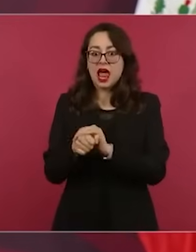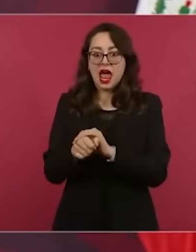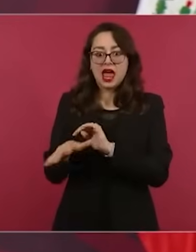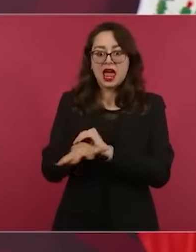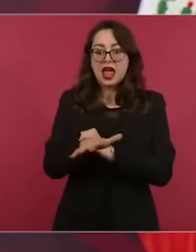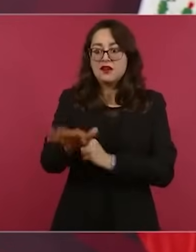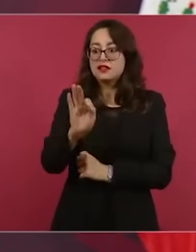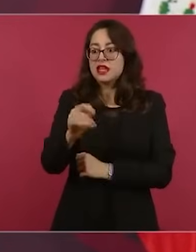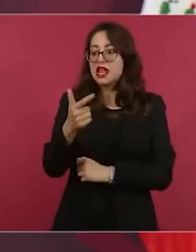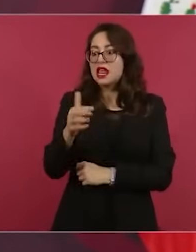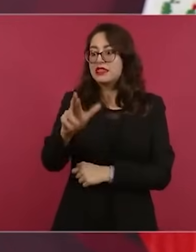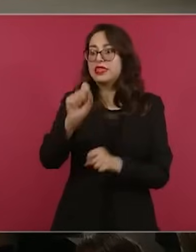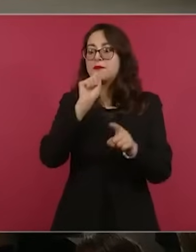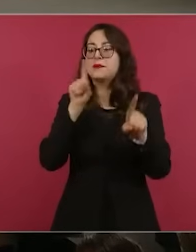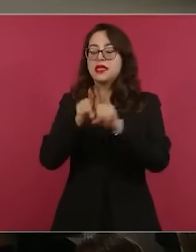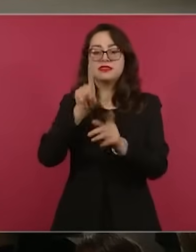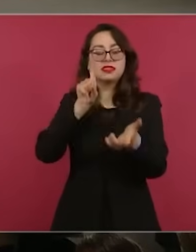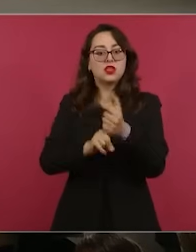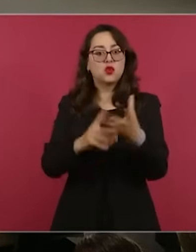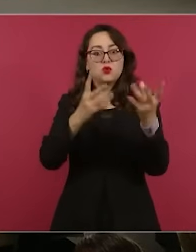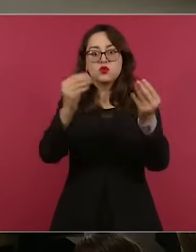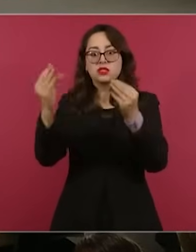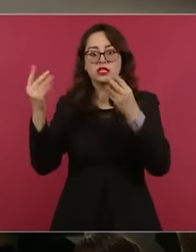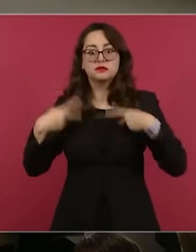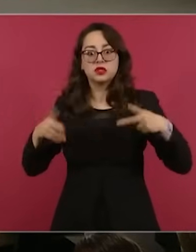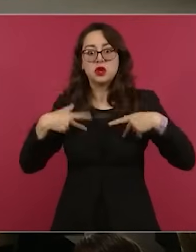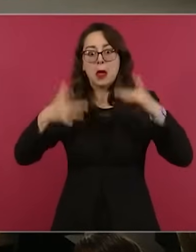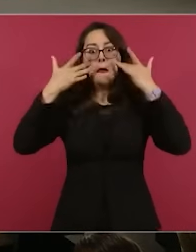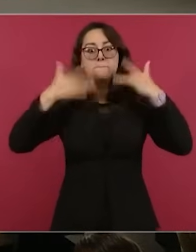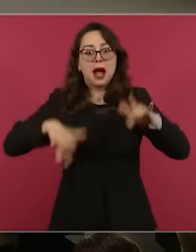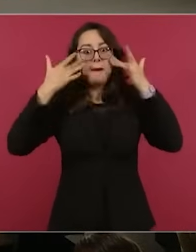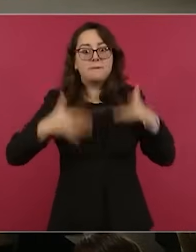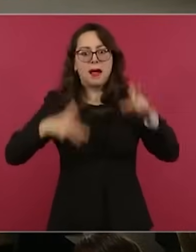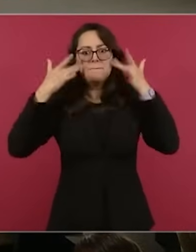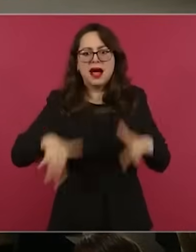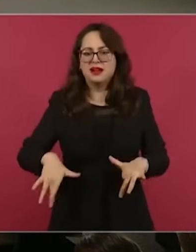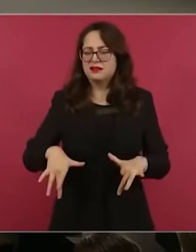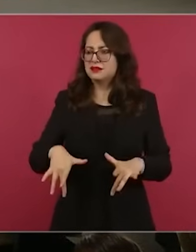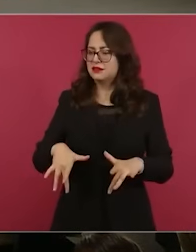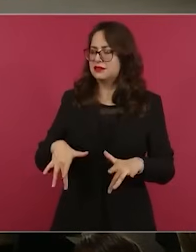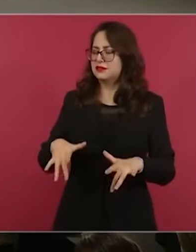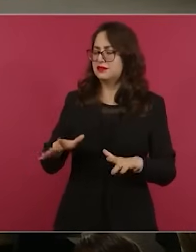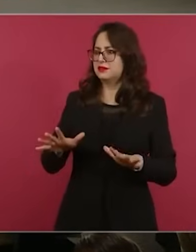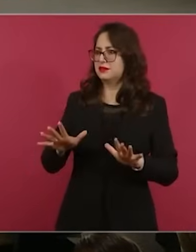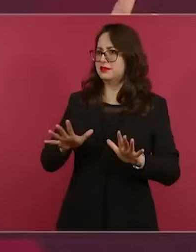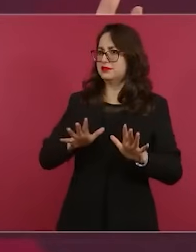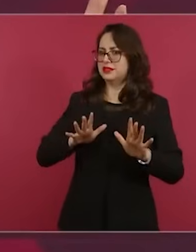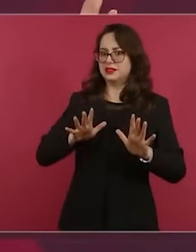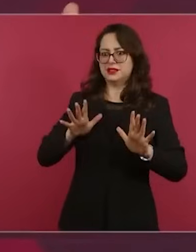la República. Entonces, él renuncia y ¿qué hacemos? Pues